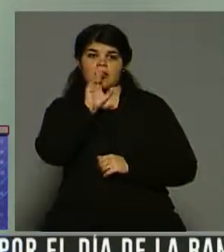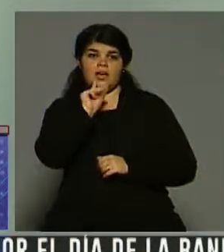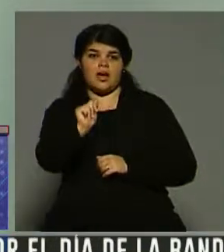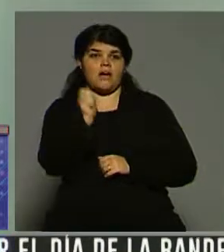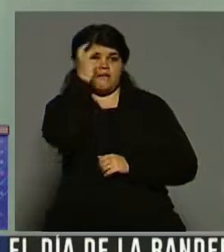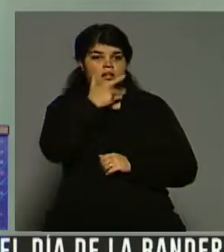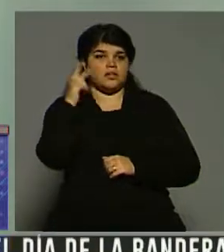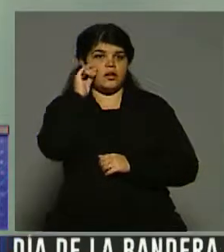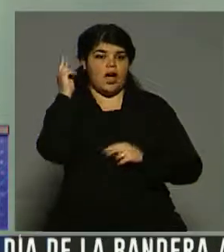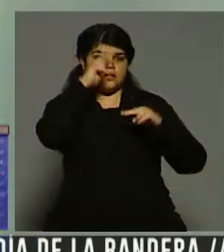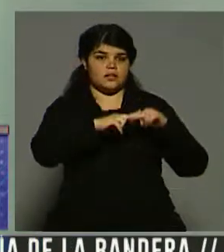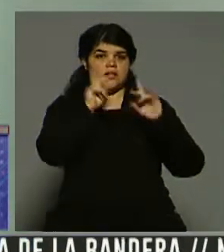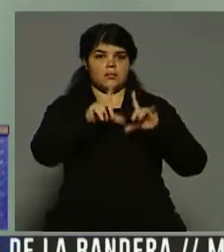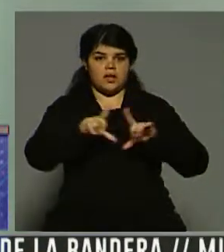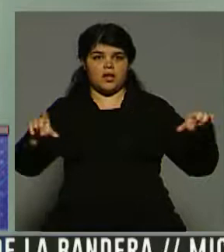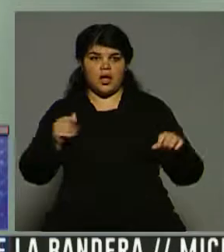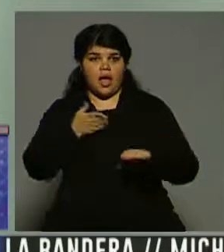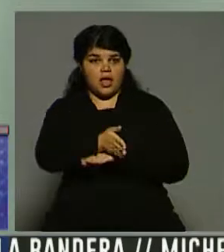Canal HD, los contenidos en